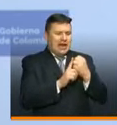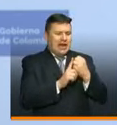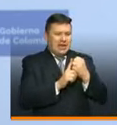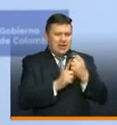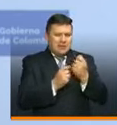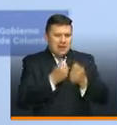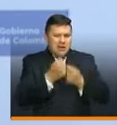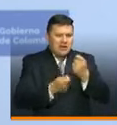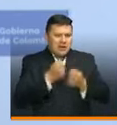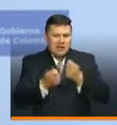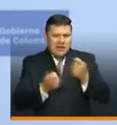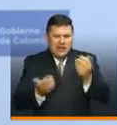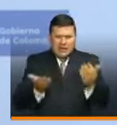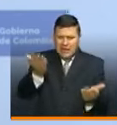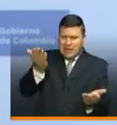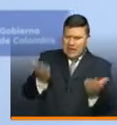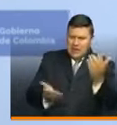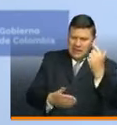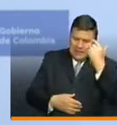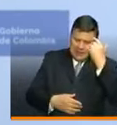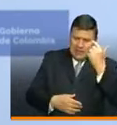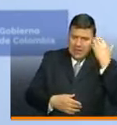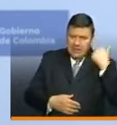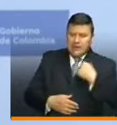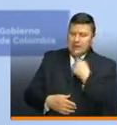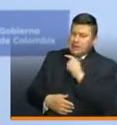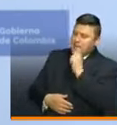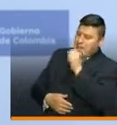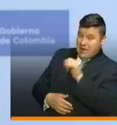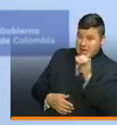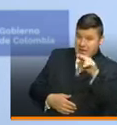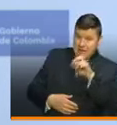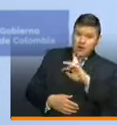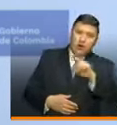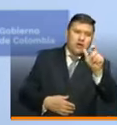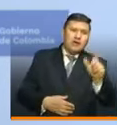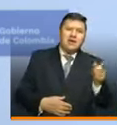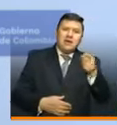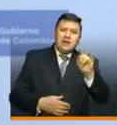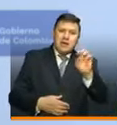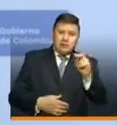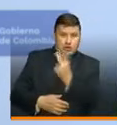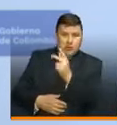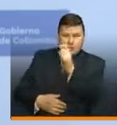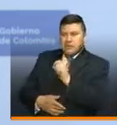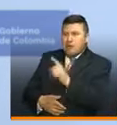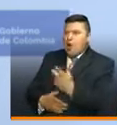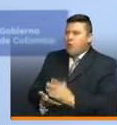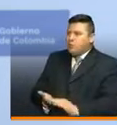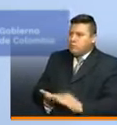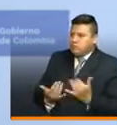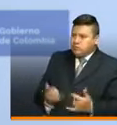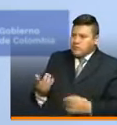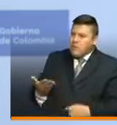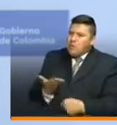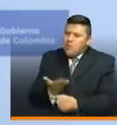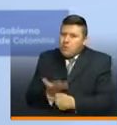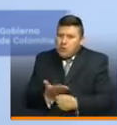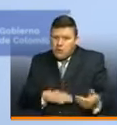iba a acompañar. Y me acuerdo que desde el comienzo le pregunté a Gina y a Guillermo, pero realmente estas propuestas